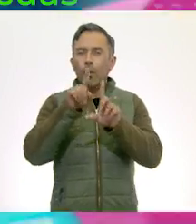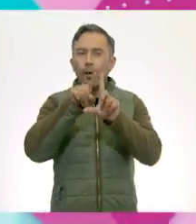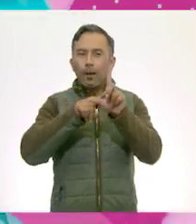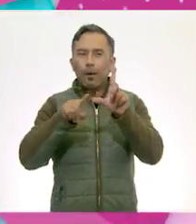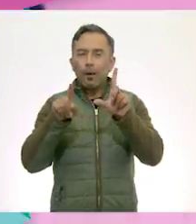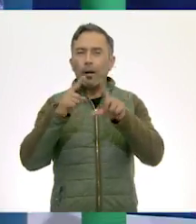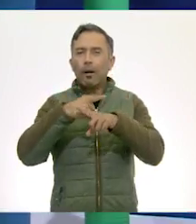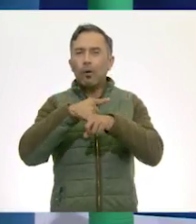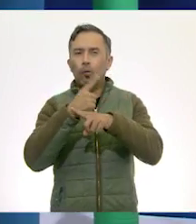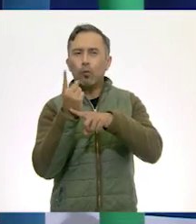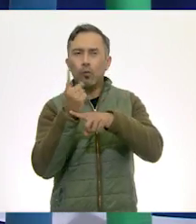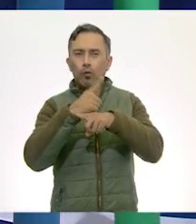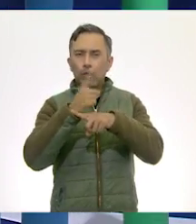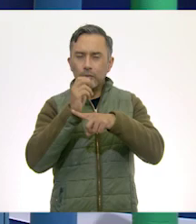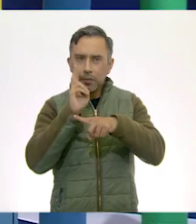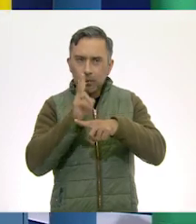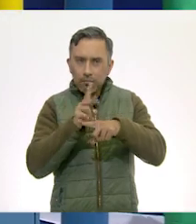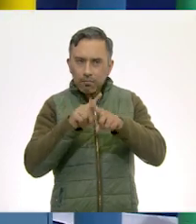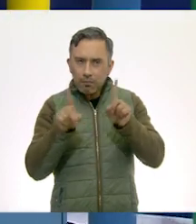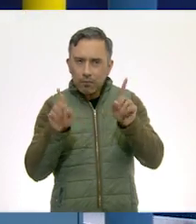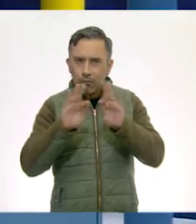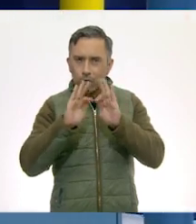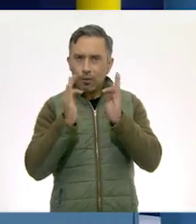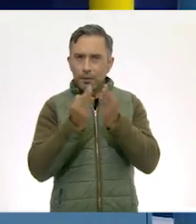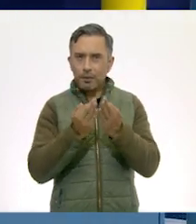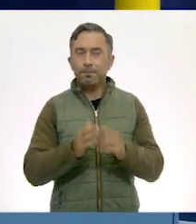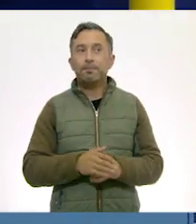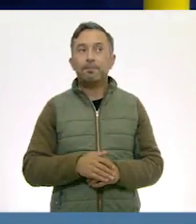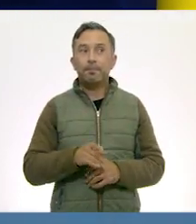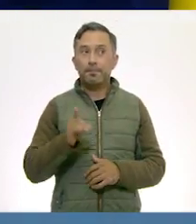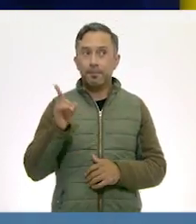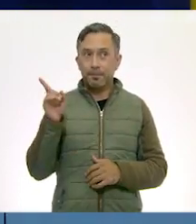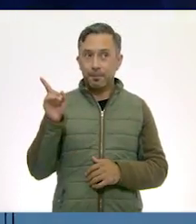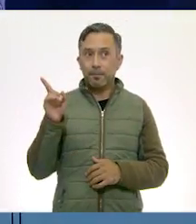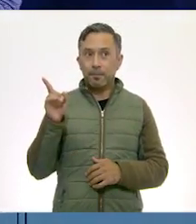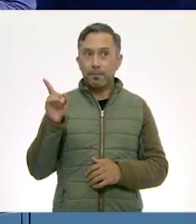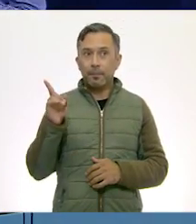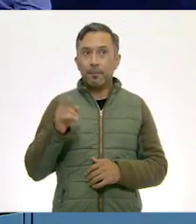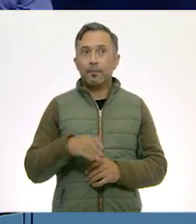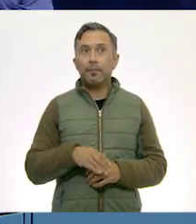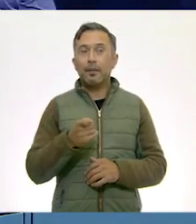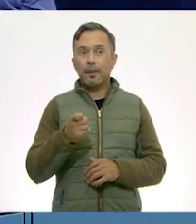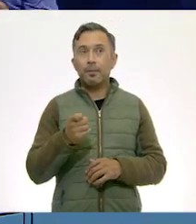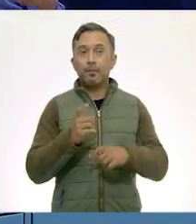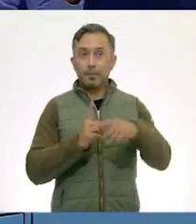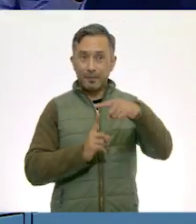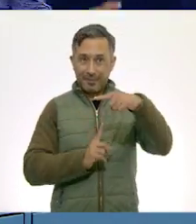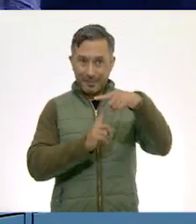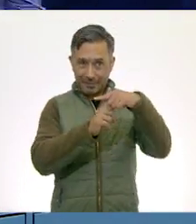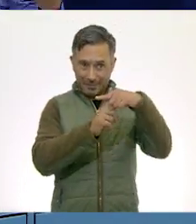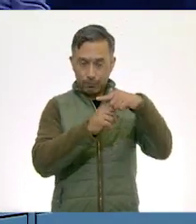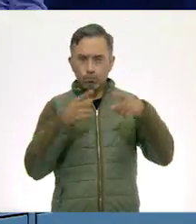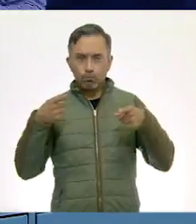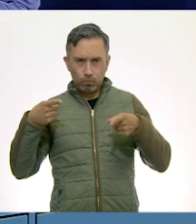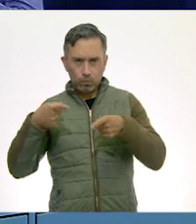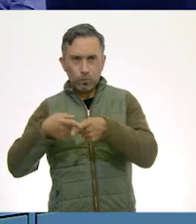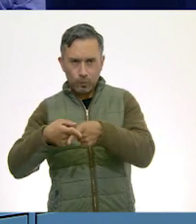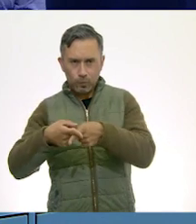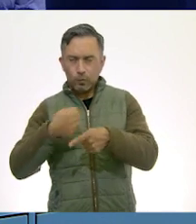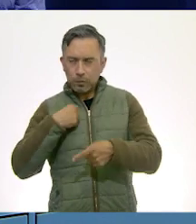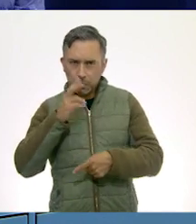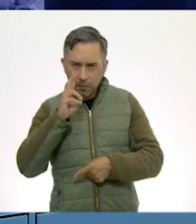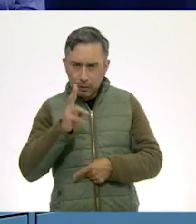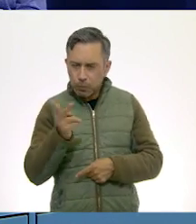Son en este ángulo como referencia con respecto a este. ¿Cuál ves que sea